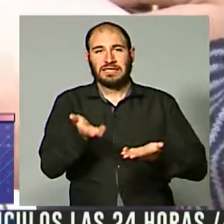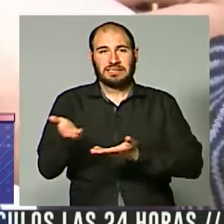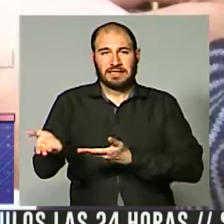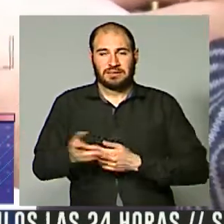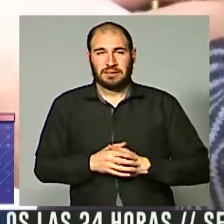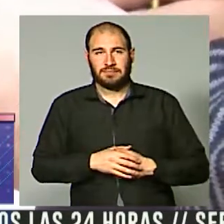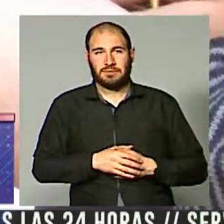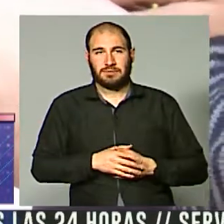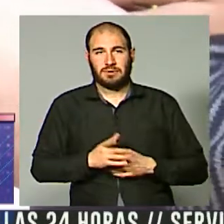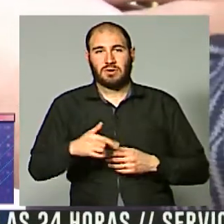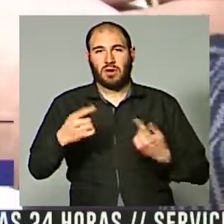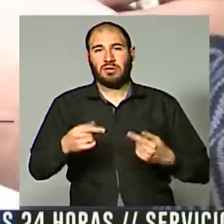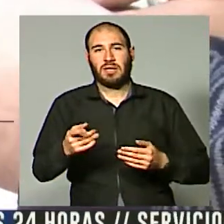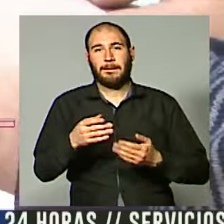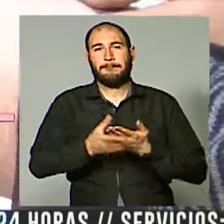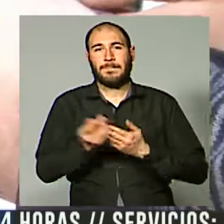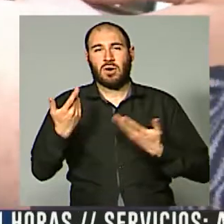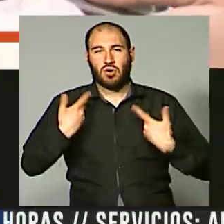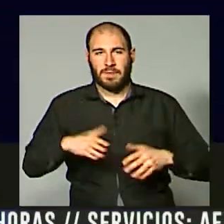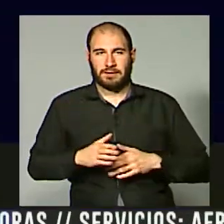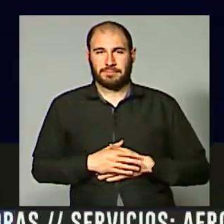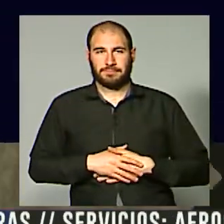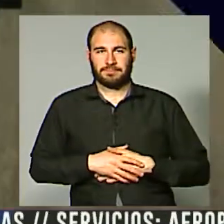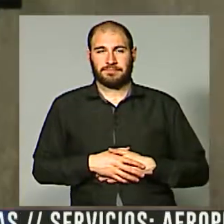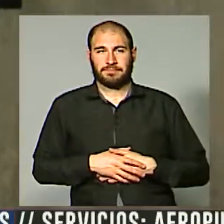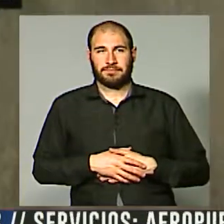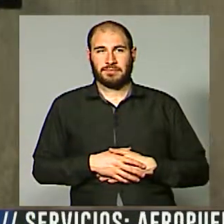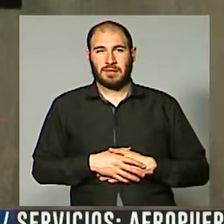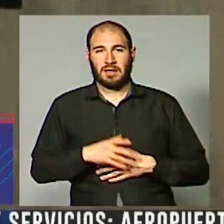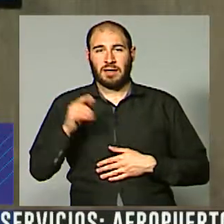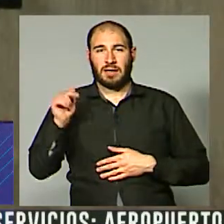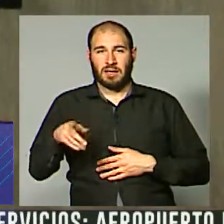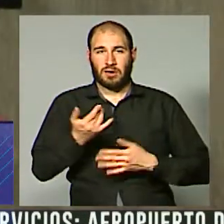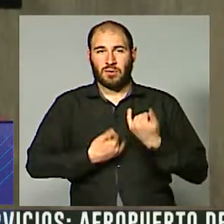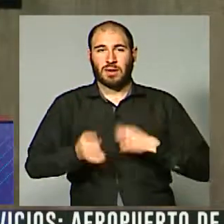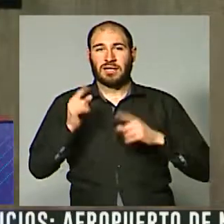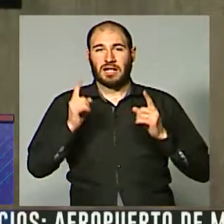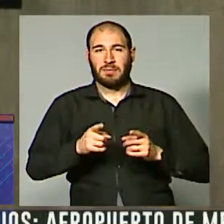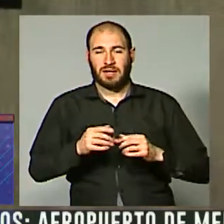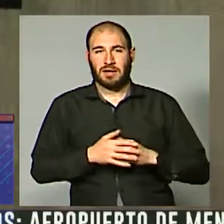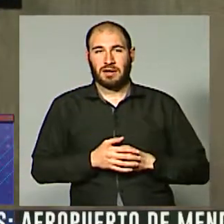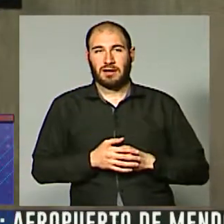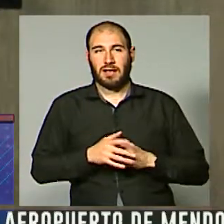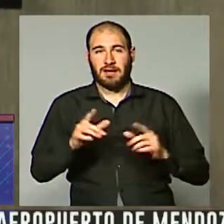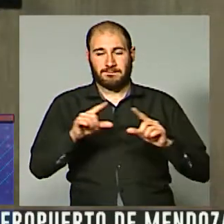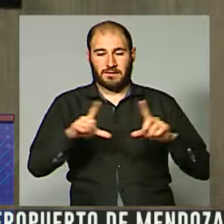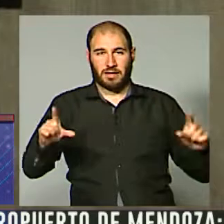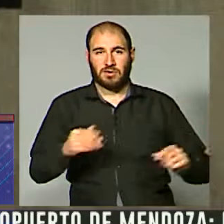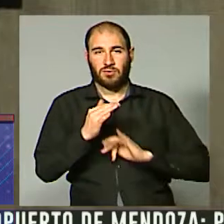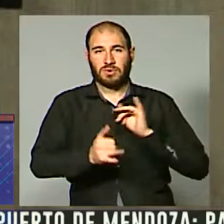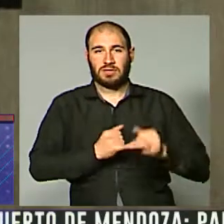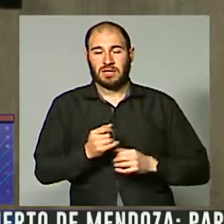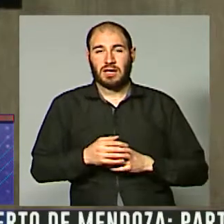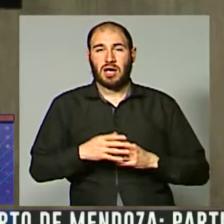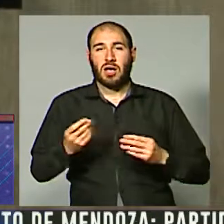sean para ejecutar erogaciones corrientes. Bueno, lo destacábamos también en el GRAF, ¿no? Decíamos, se